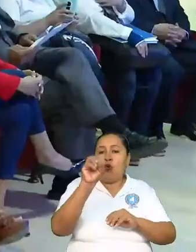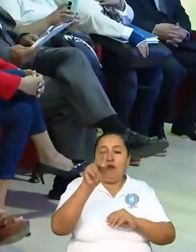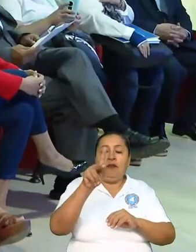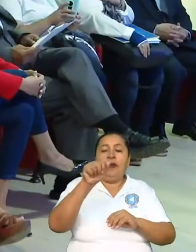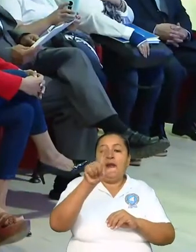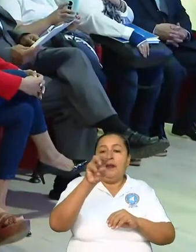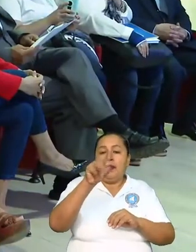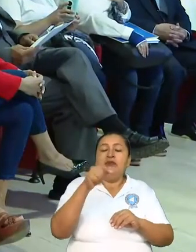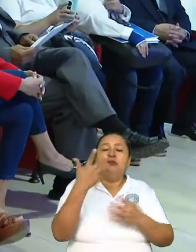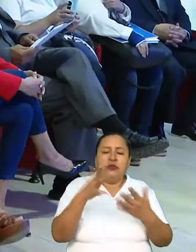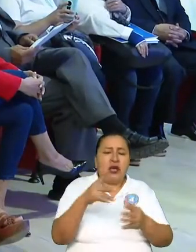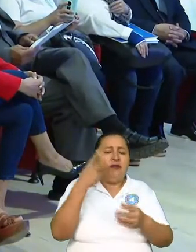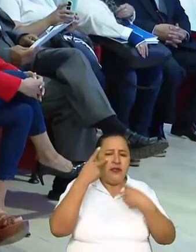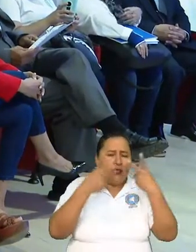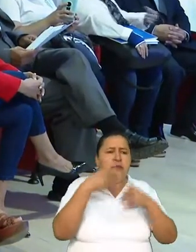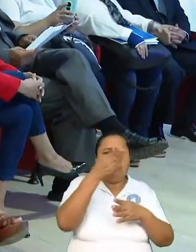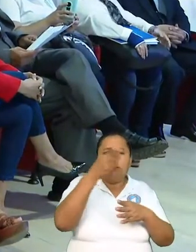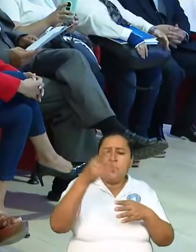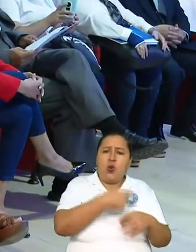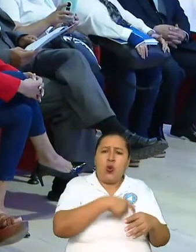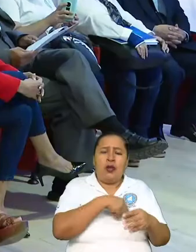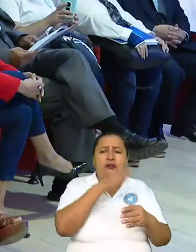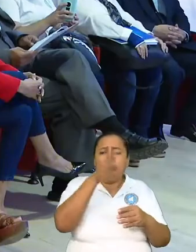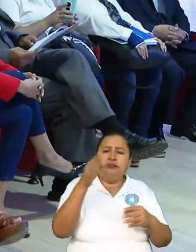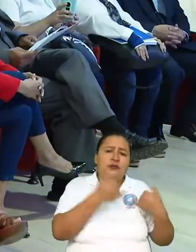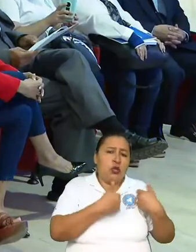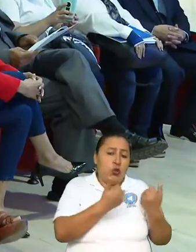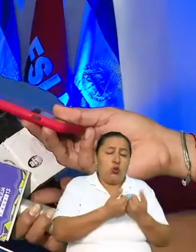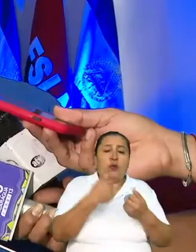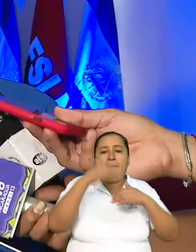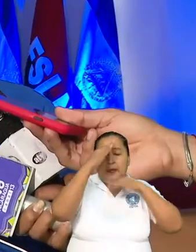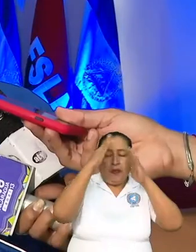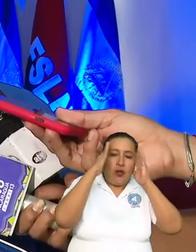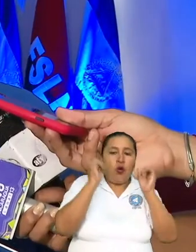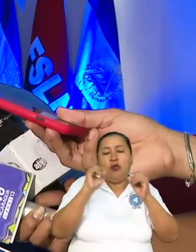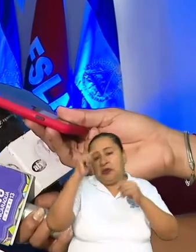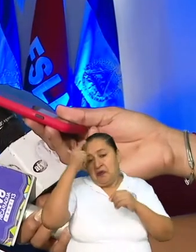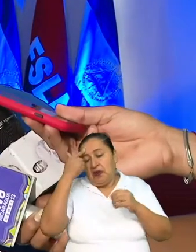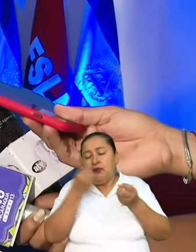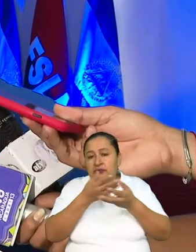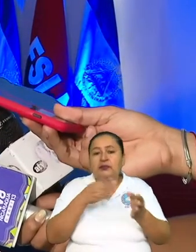estado visitando cada uno de los centros de Sucandaria a nivel privado y público y la aceptación ha sido muy buena